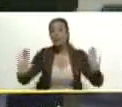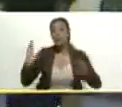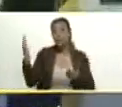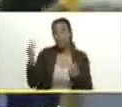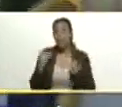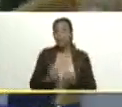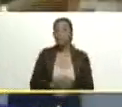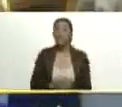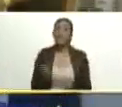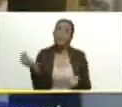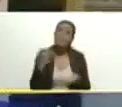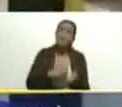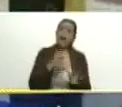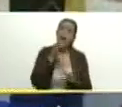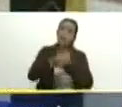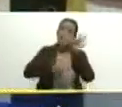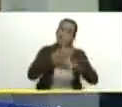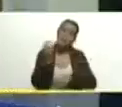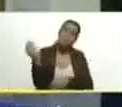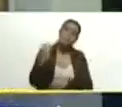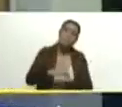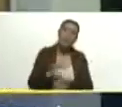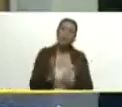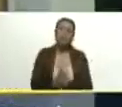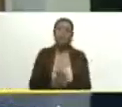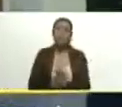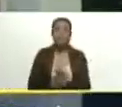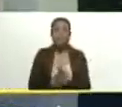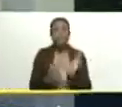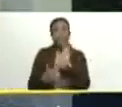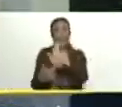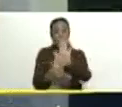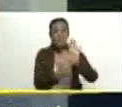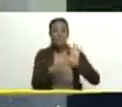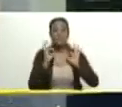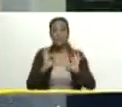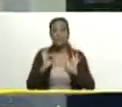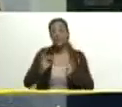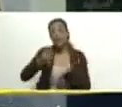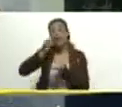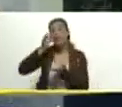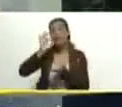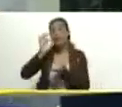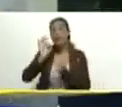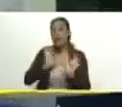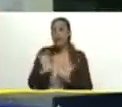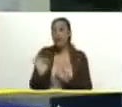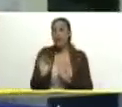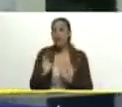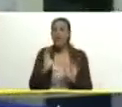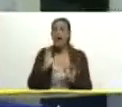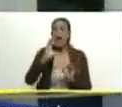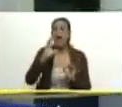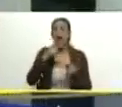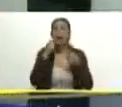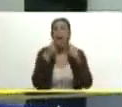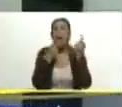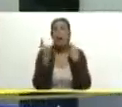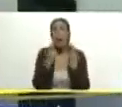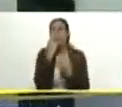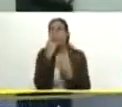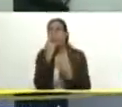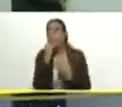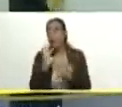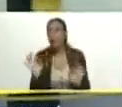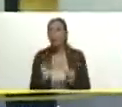Andrade, ¿qué más me dice Luis? Bueno, aquí tenemos la presentación cuando el café está en cereza. ¿Qué es esto, Luis? Ese es café de Santa Cruz de